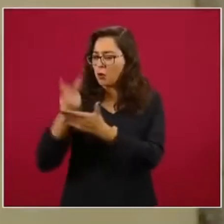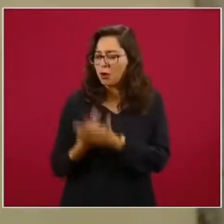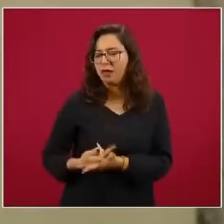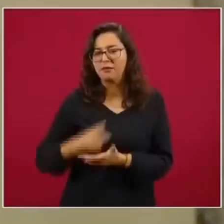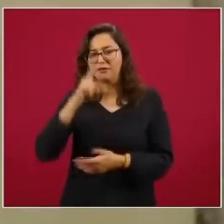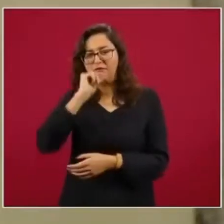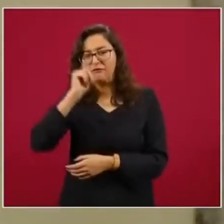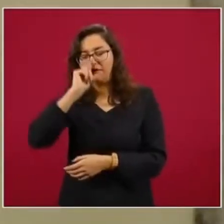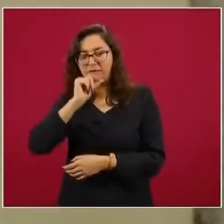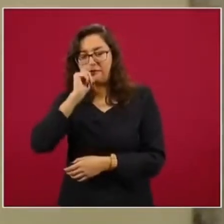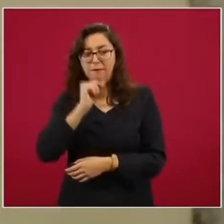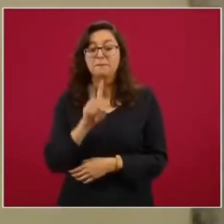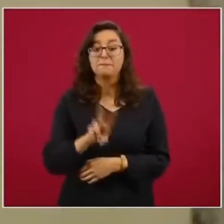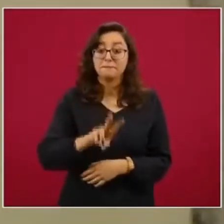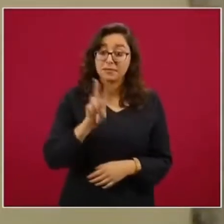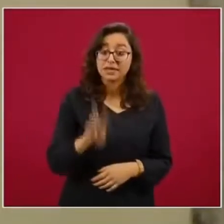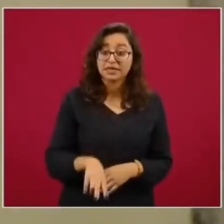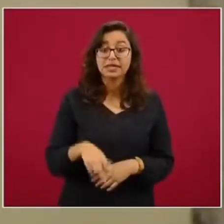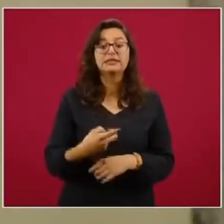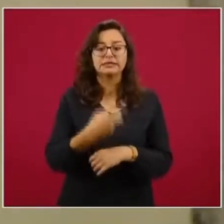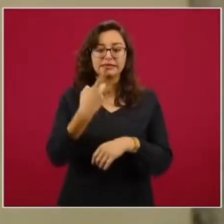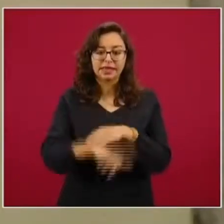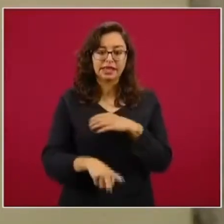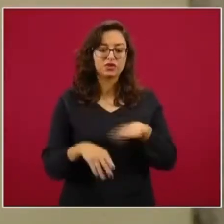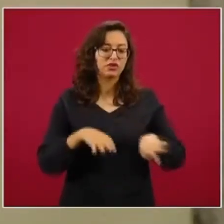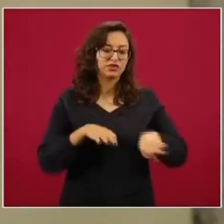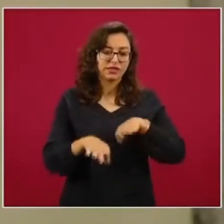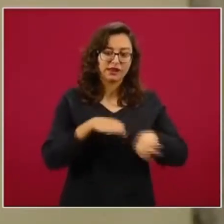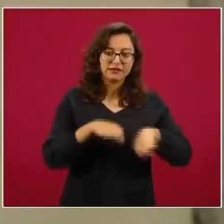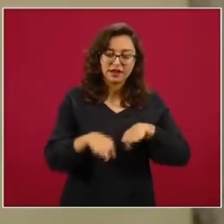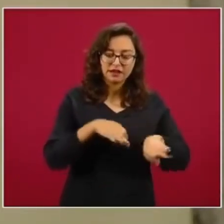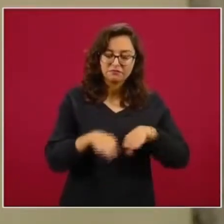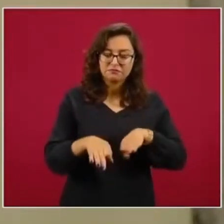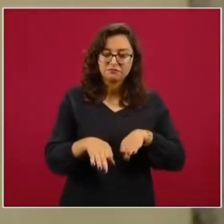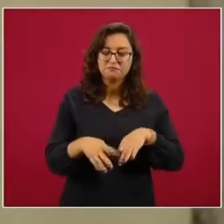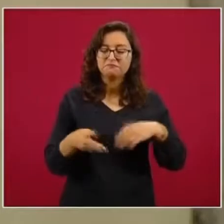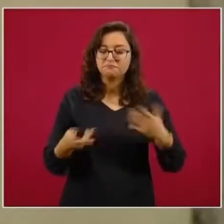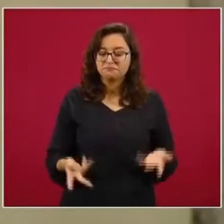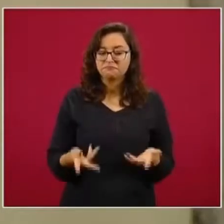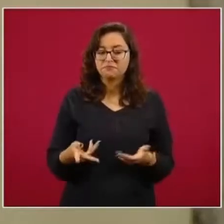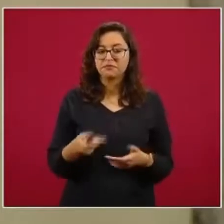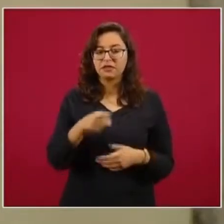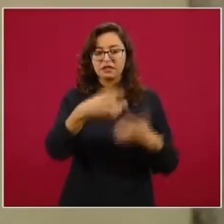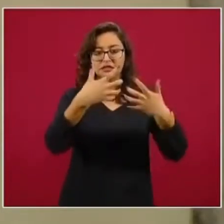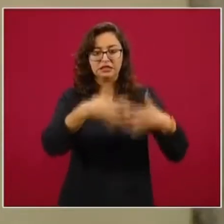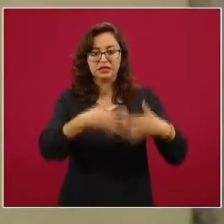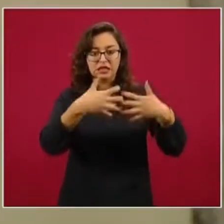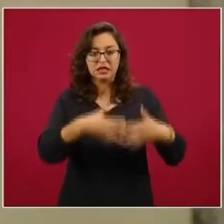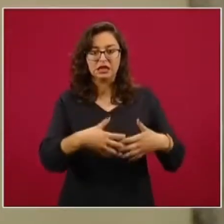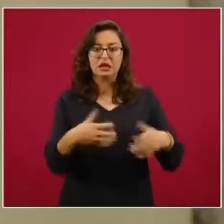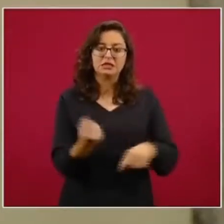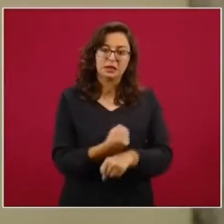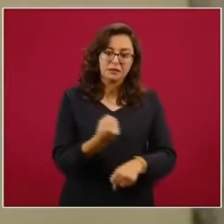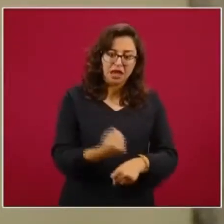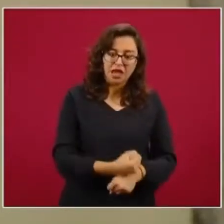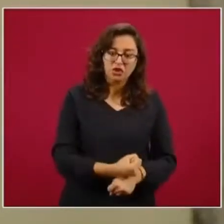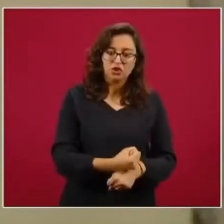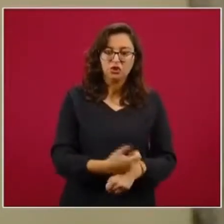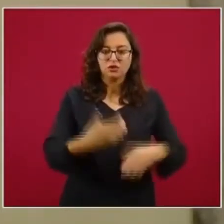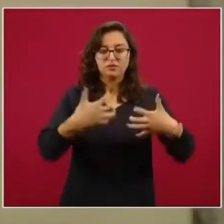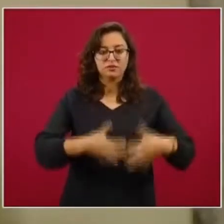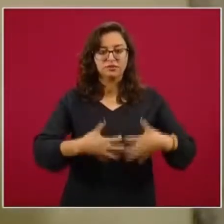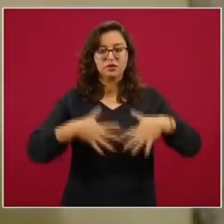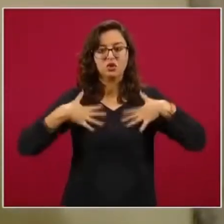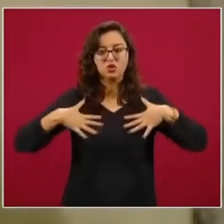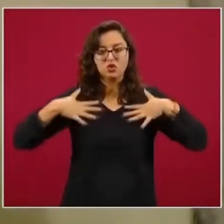realidad afecta el empleo principalmente, de acuerdo a nuestra investigación, de industrias como la del calzado, el